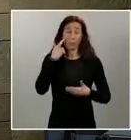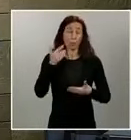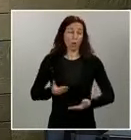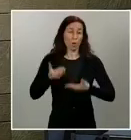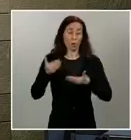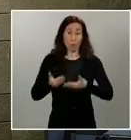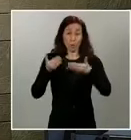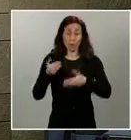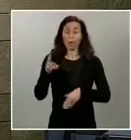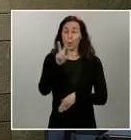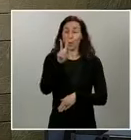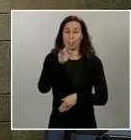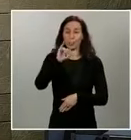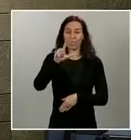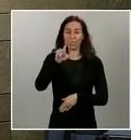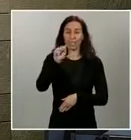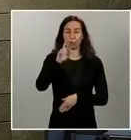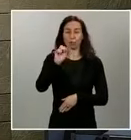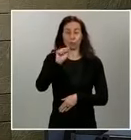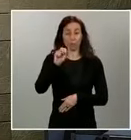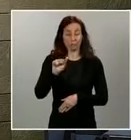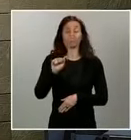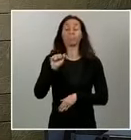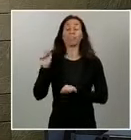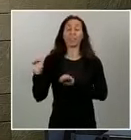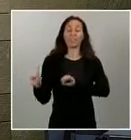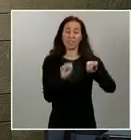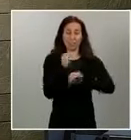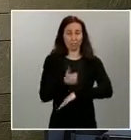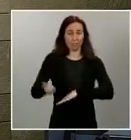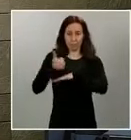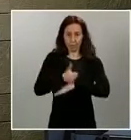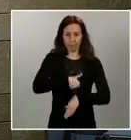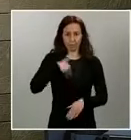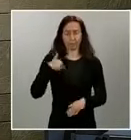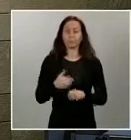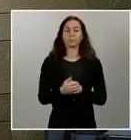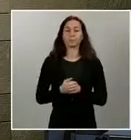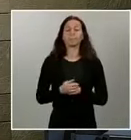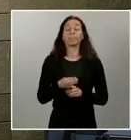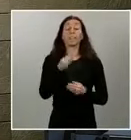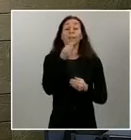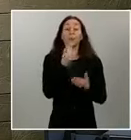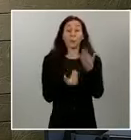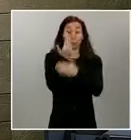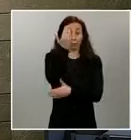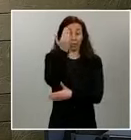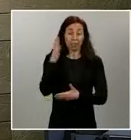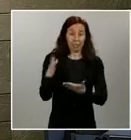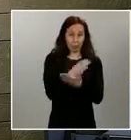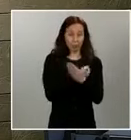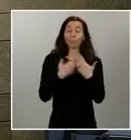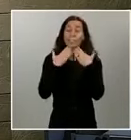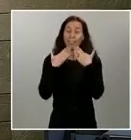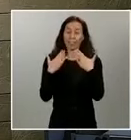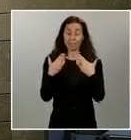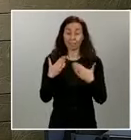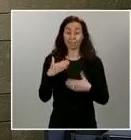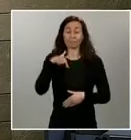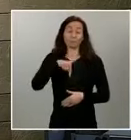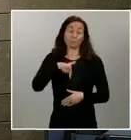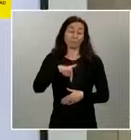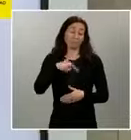jefe del Estado Mayor de la Defensa. Hola, buenos días a todos. Muchas gracias, Pepa. Pues en la operación Balmis, las Fuerzas